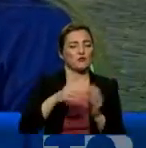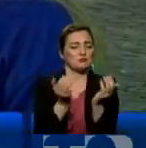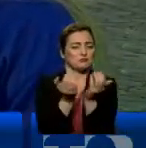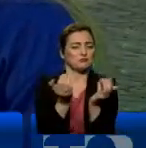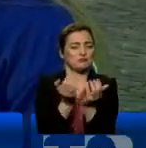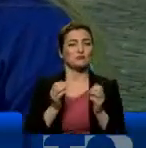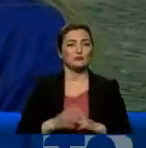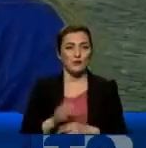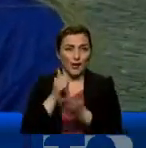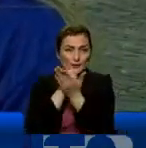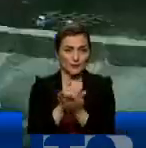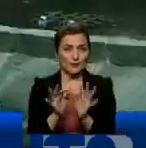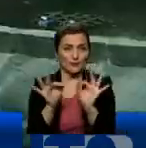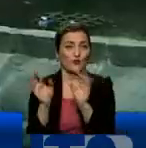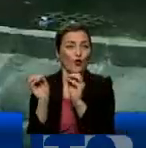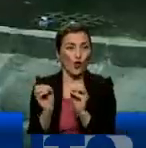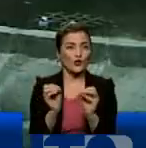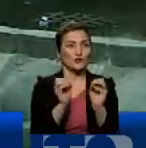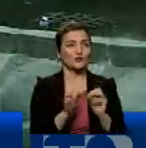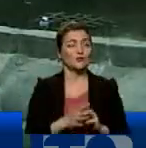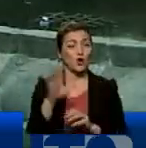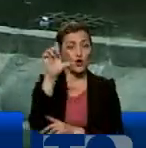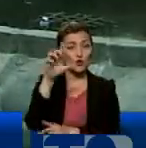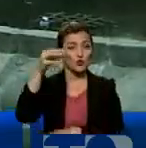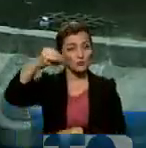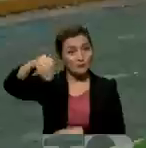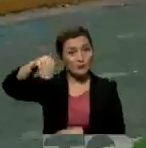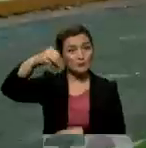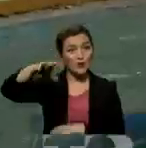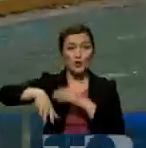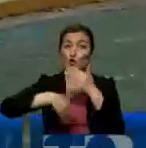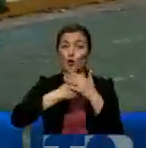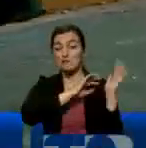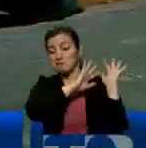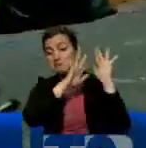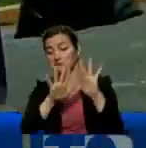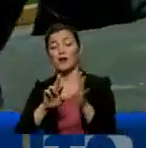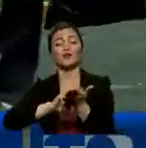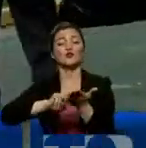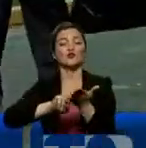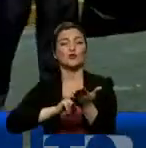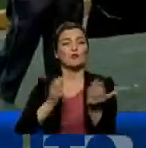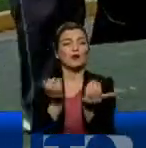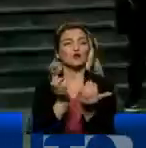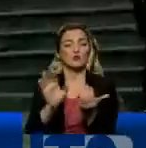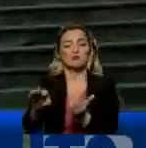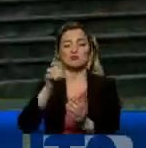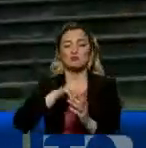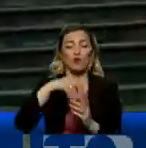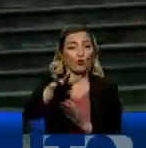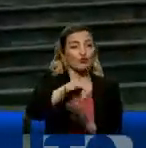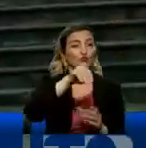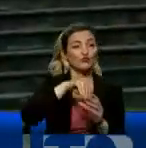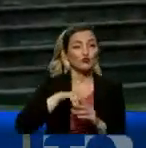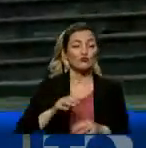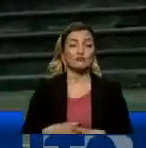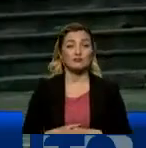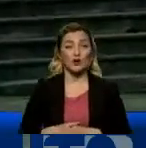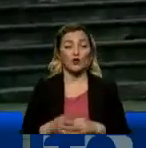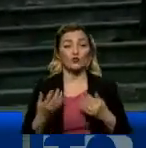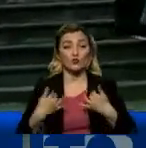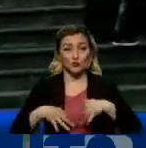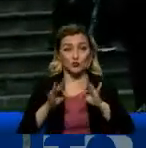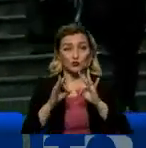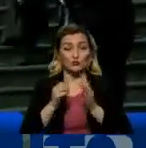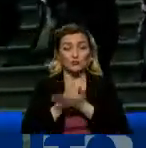también ayudando con el orden. Los lunes y miércoles todos se reúnen para recoger la basura basura. Sus habitantes dicen que es una forma